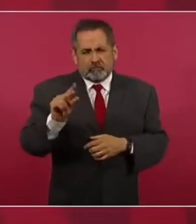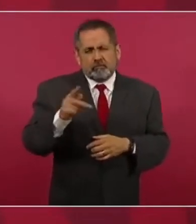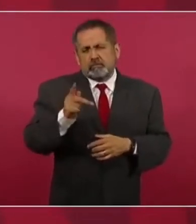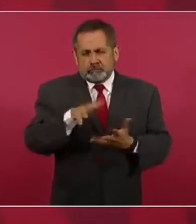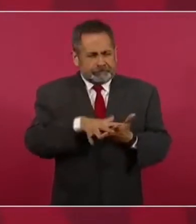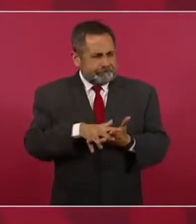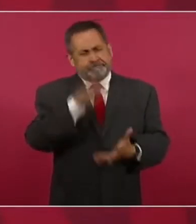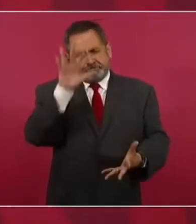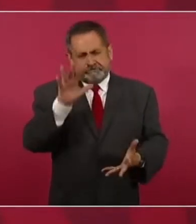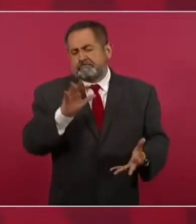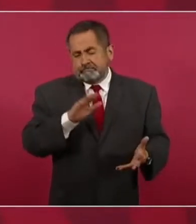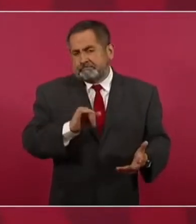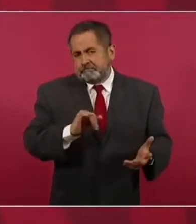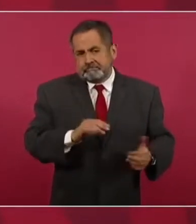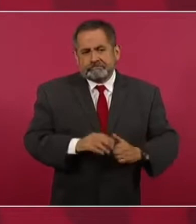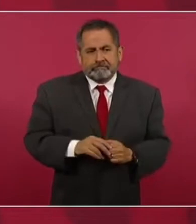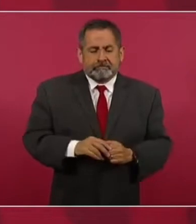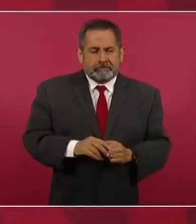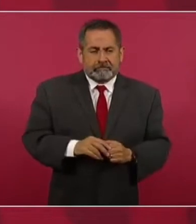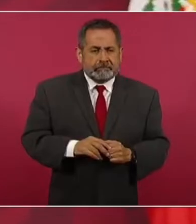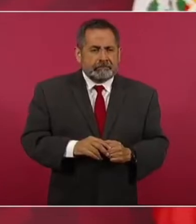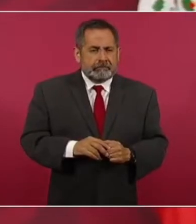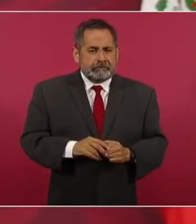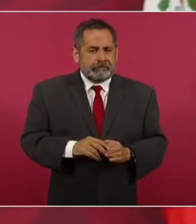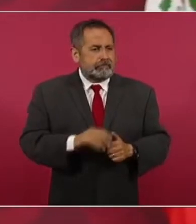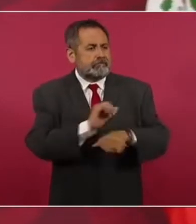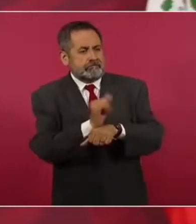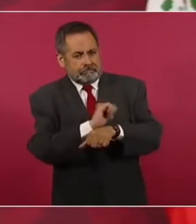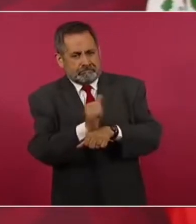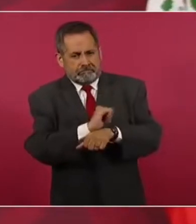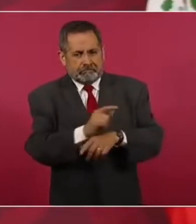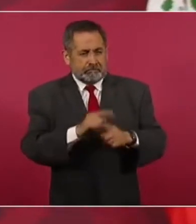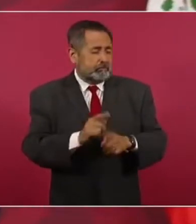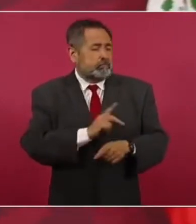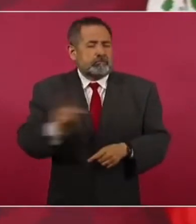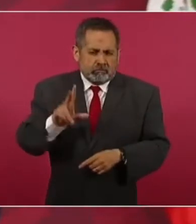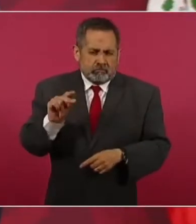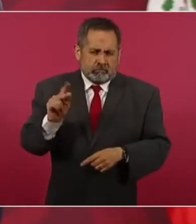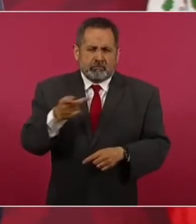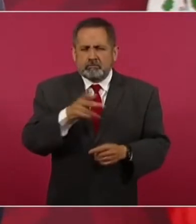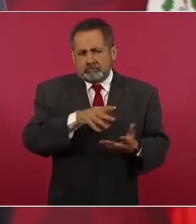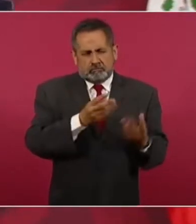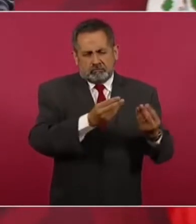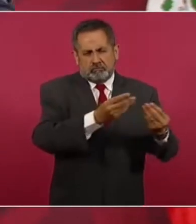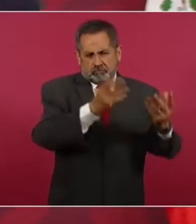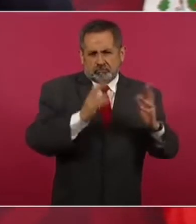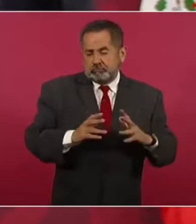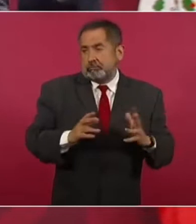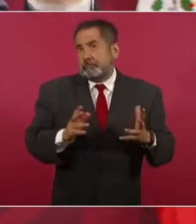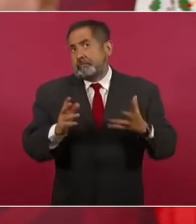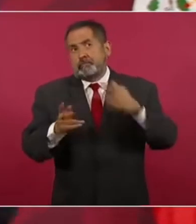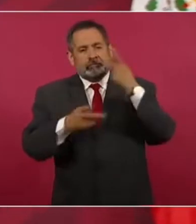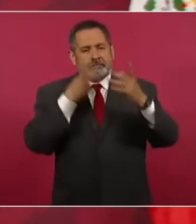martistas, no todos, pero sí